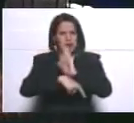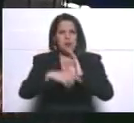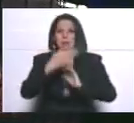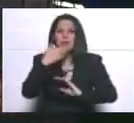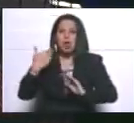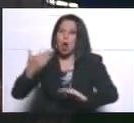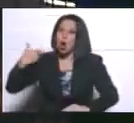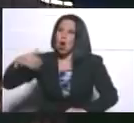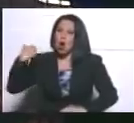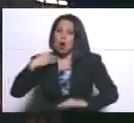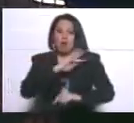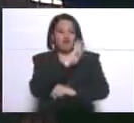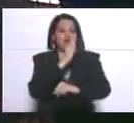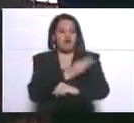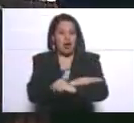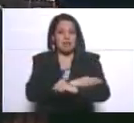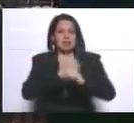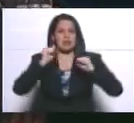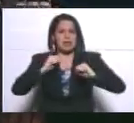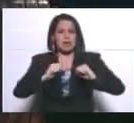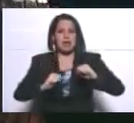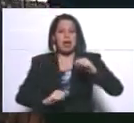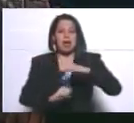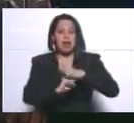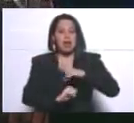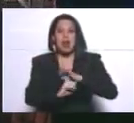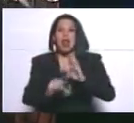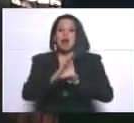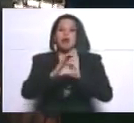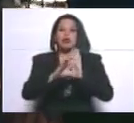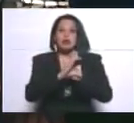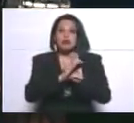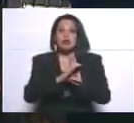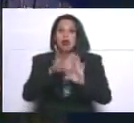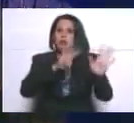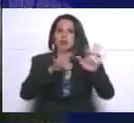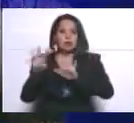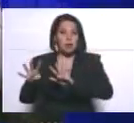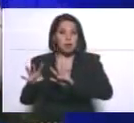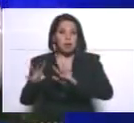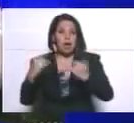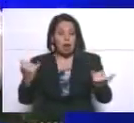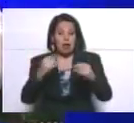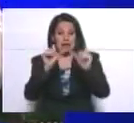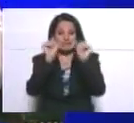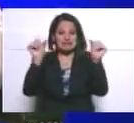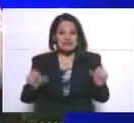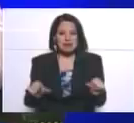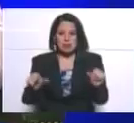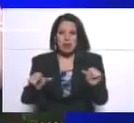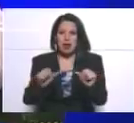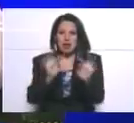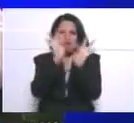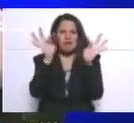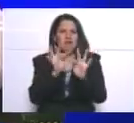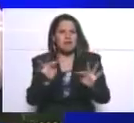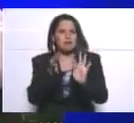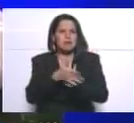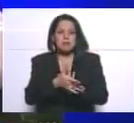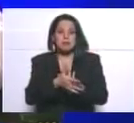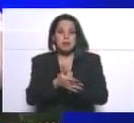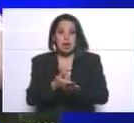Constitución de 1999, para hacer más sólido el sistema y el modelo que está contenido en la Constitución